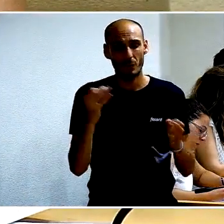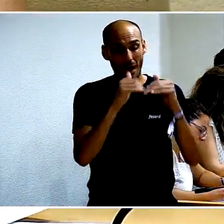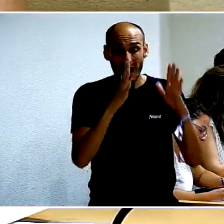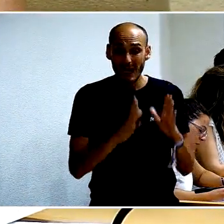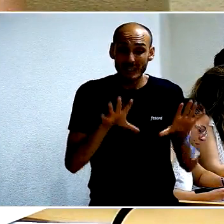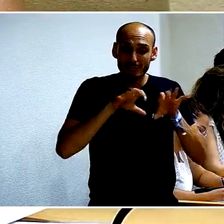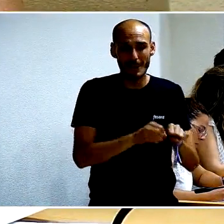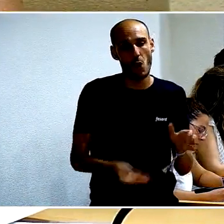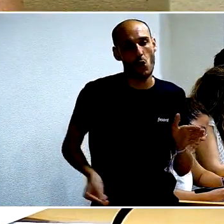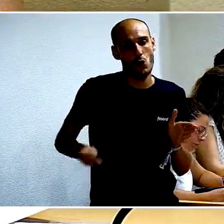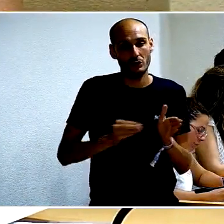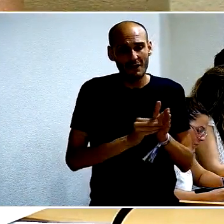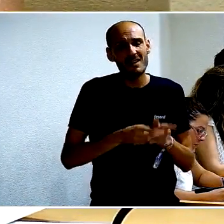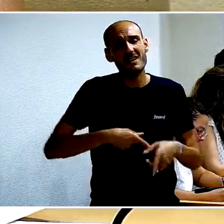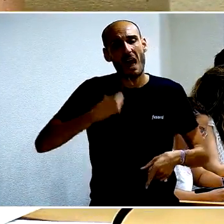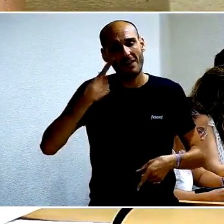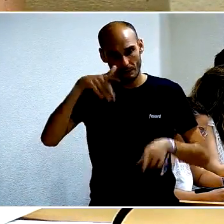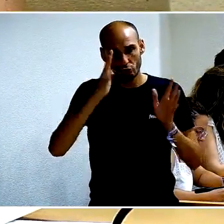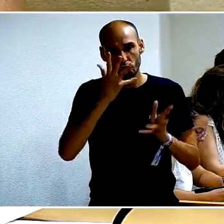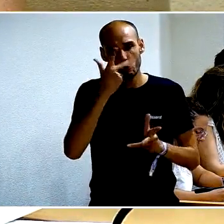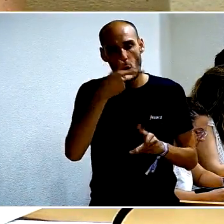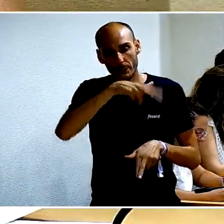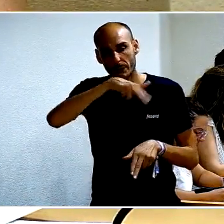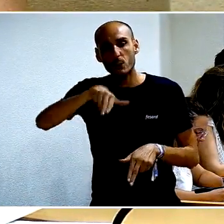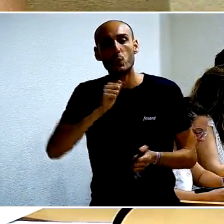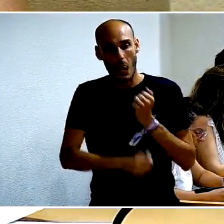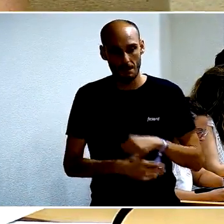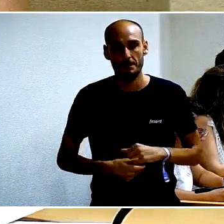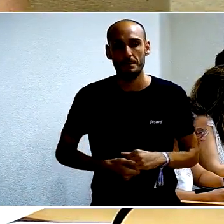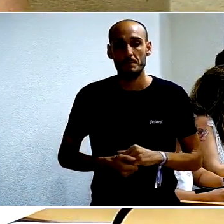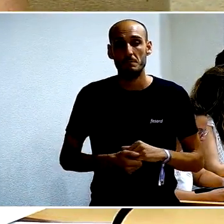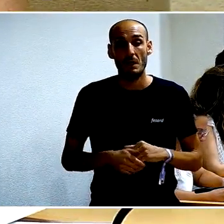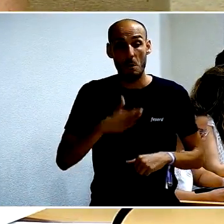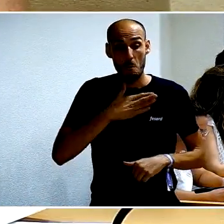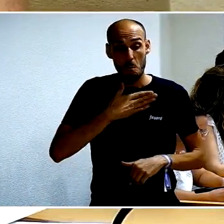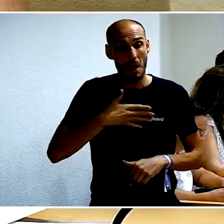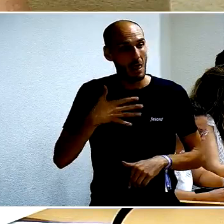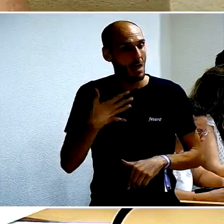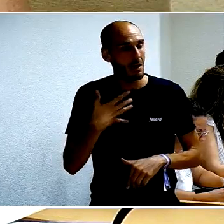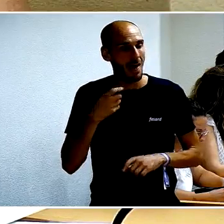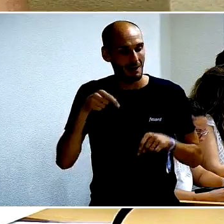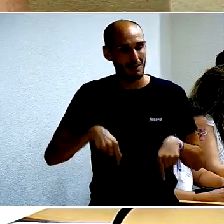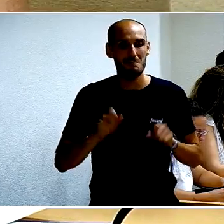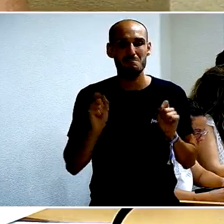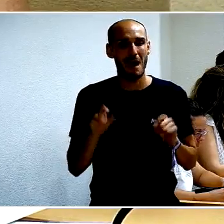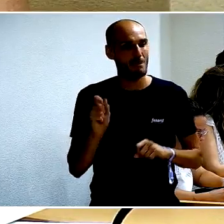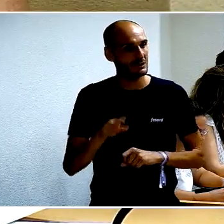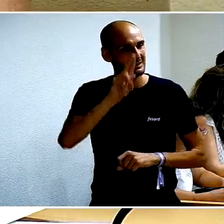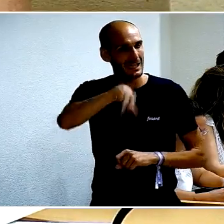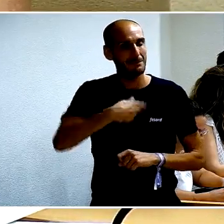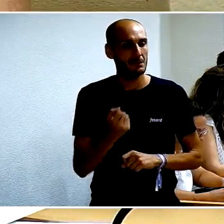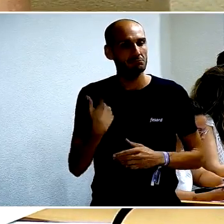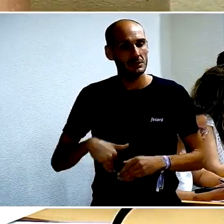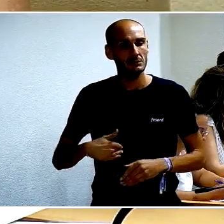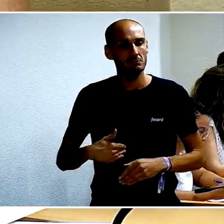después ya veremos de qué color la pintamos. Me alegra mucho que aquí, en Paiporta, también hagamos frente común como lo